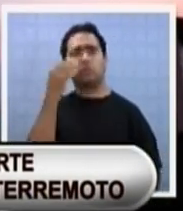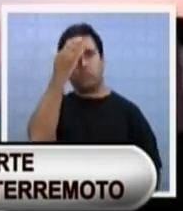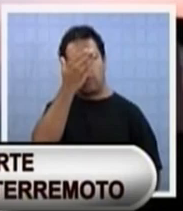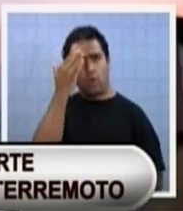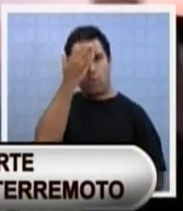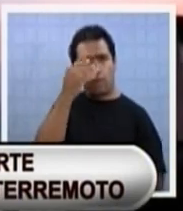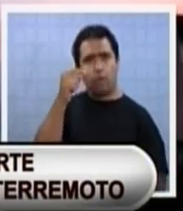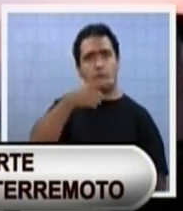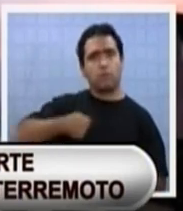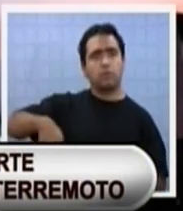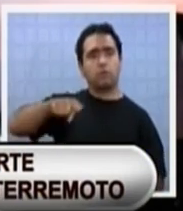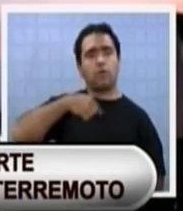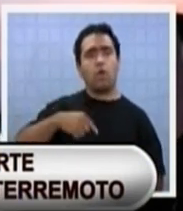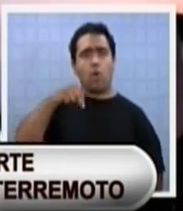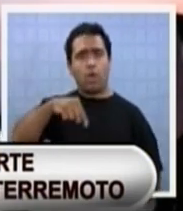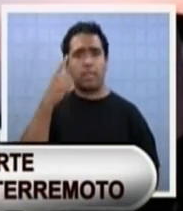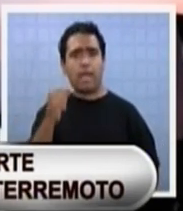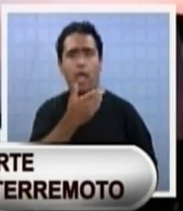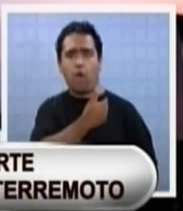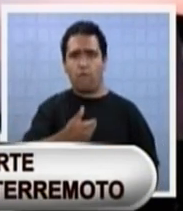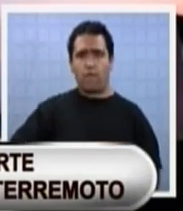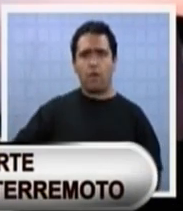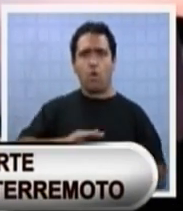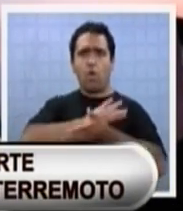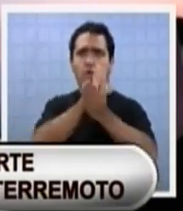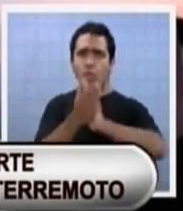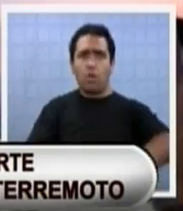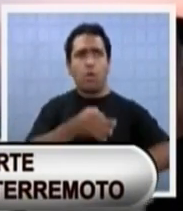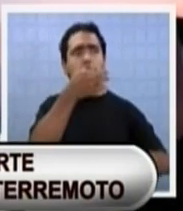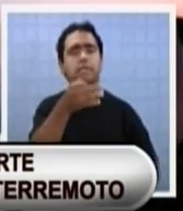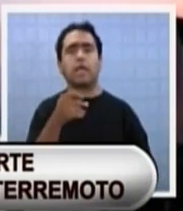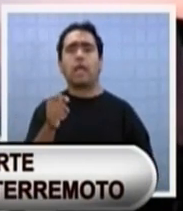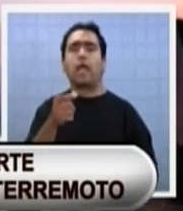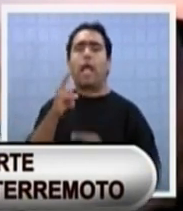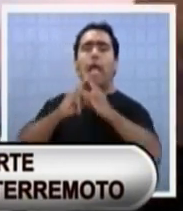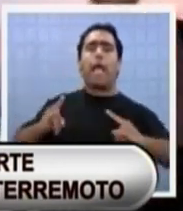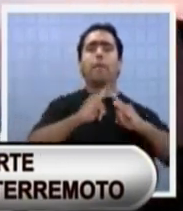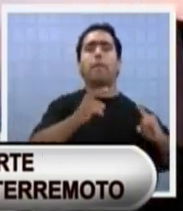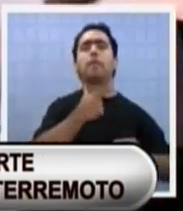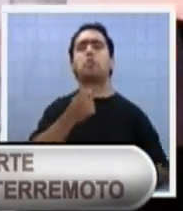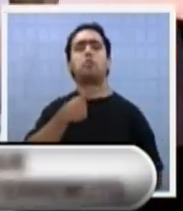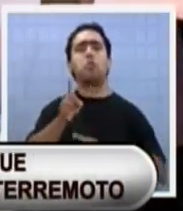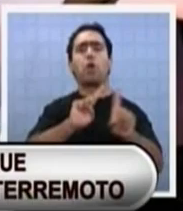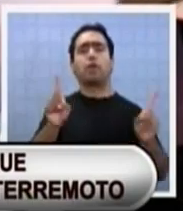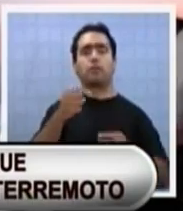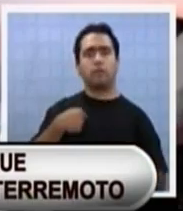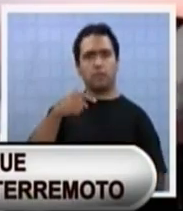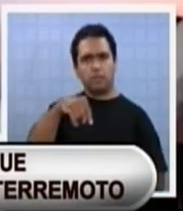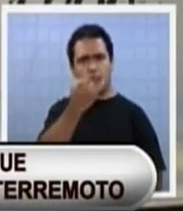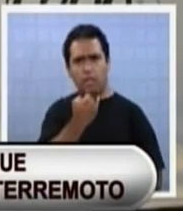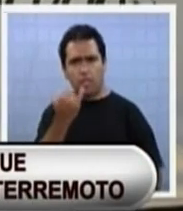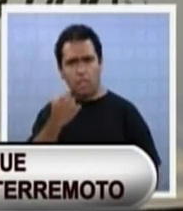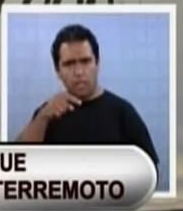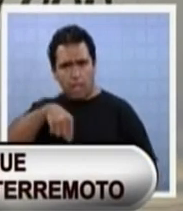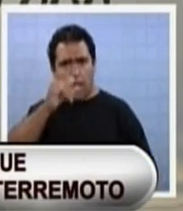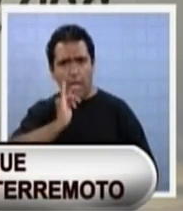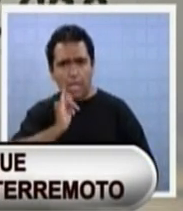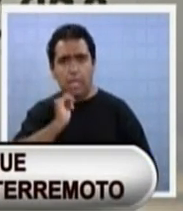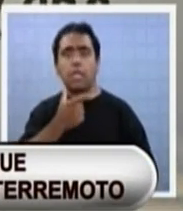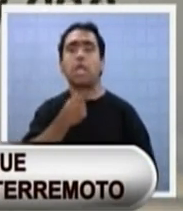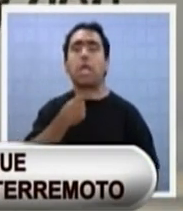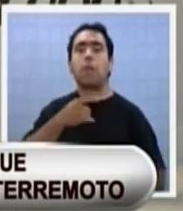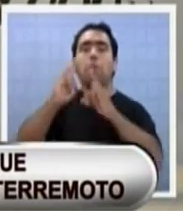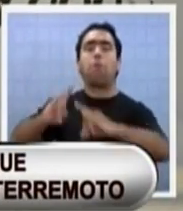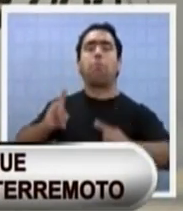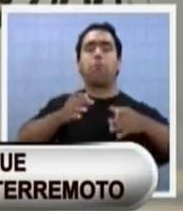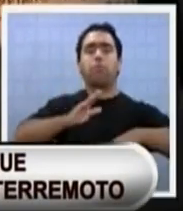preocupa, que hoy día todos los gobiernos han hablado que no quieren campamento en Chile y hoy día el señor intendente quiere hacer un campamento en Iquique. Vecinos que